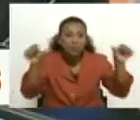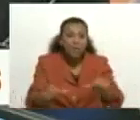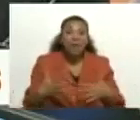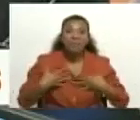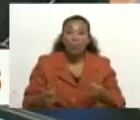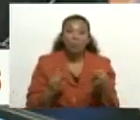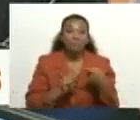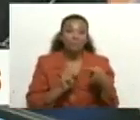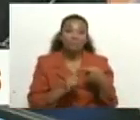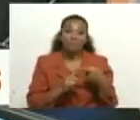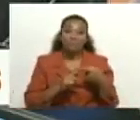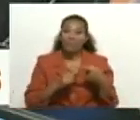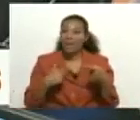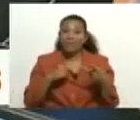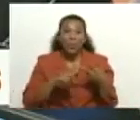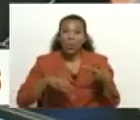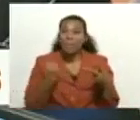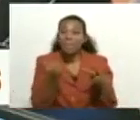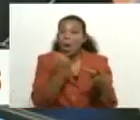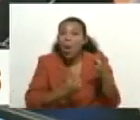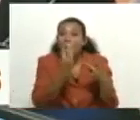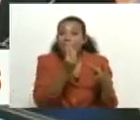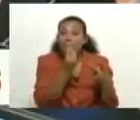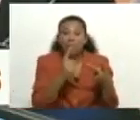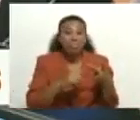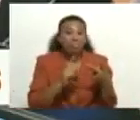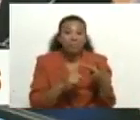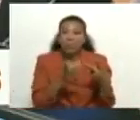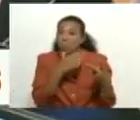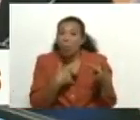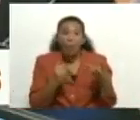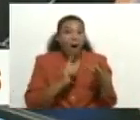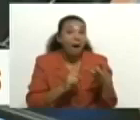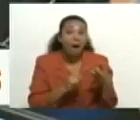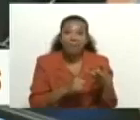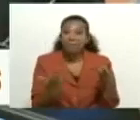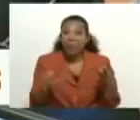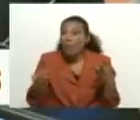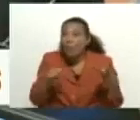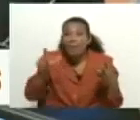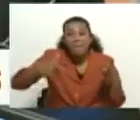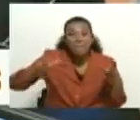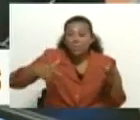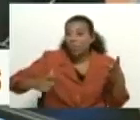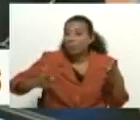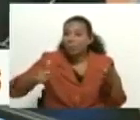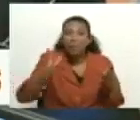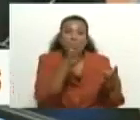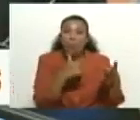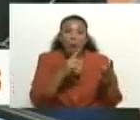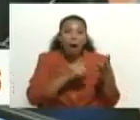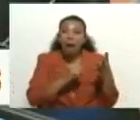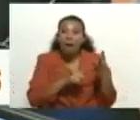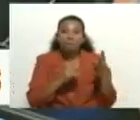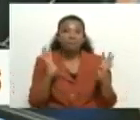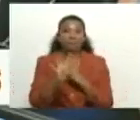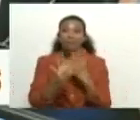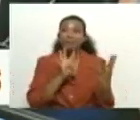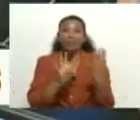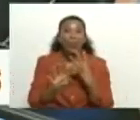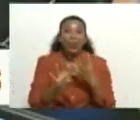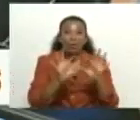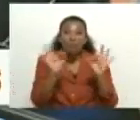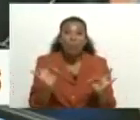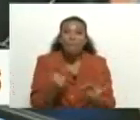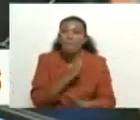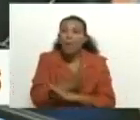salud, porque dañan comercio de alimentos, porque dañan movilidad humana, y terminan siendo instrumentos